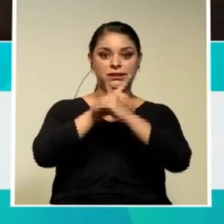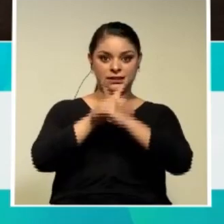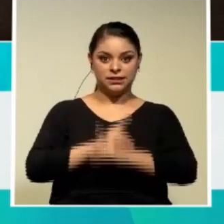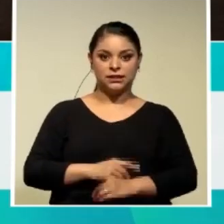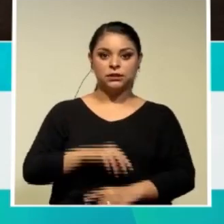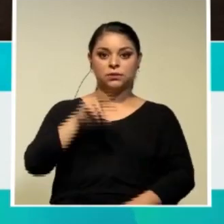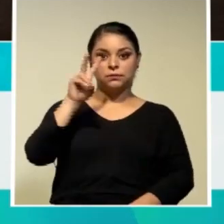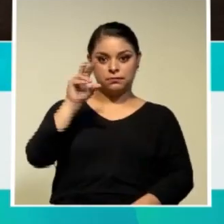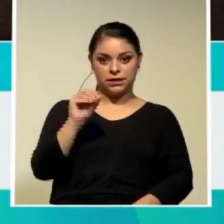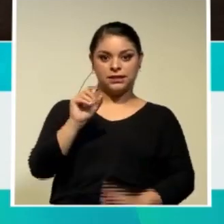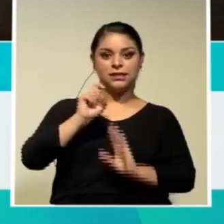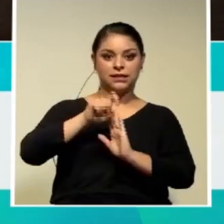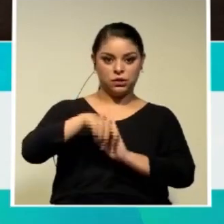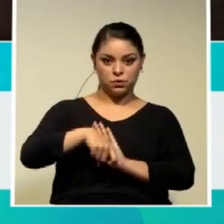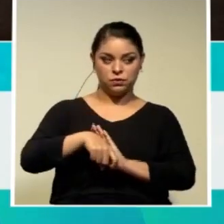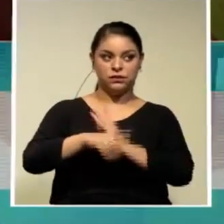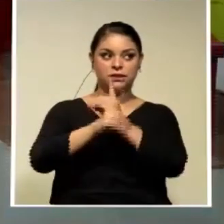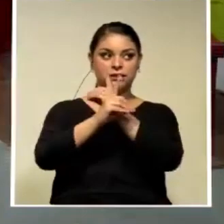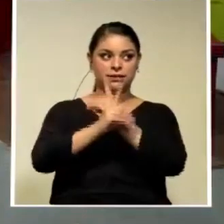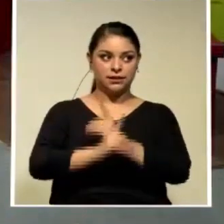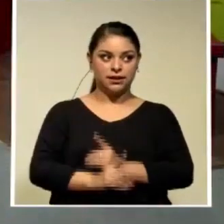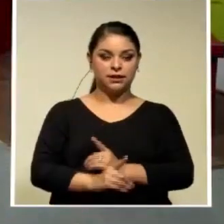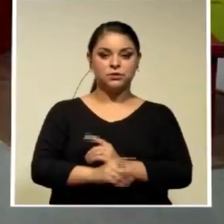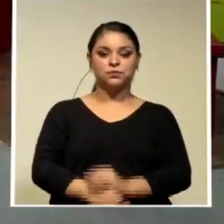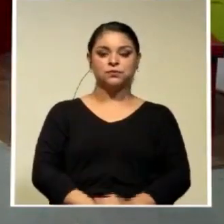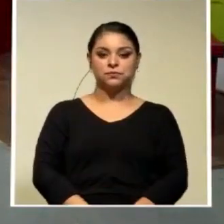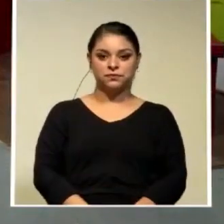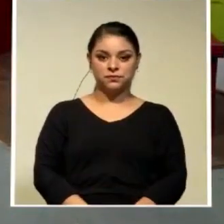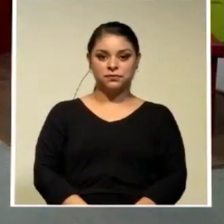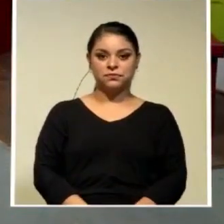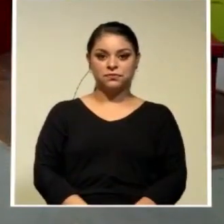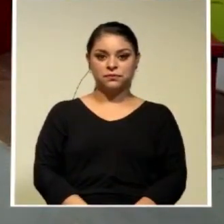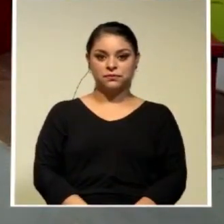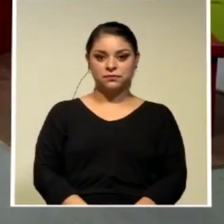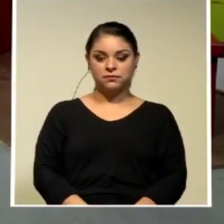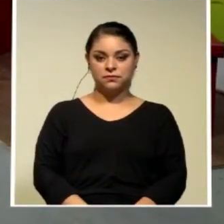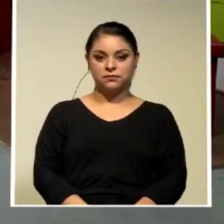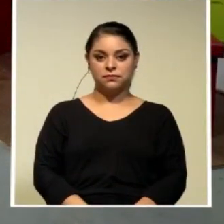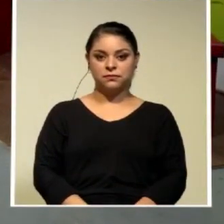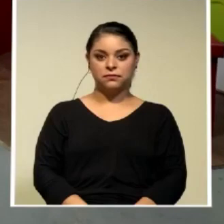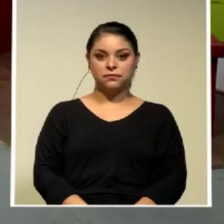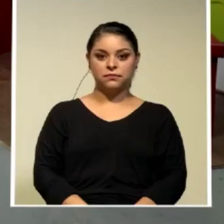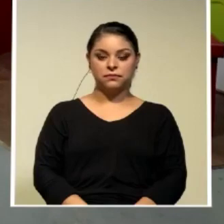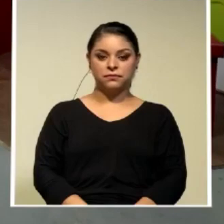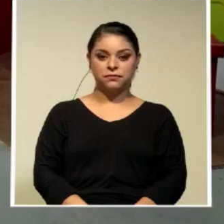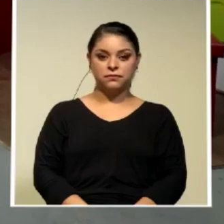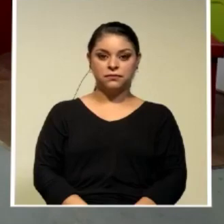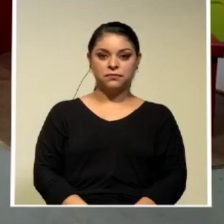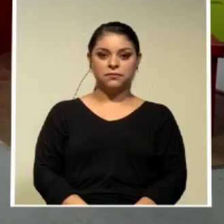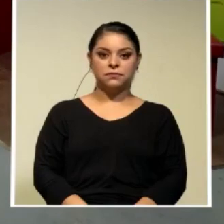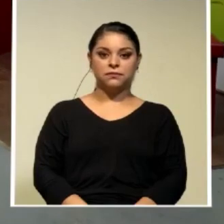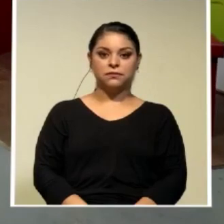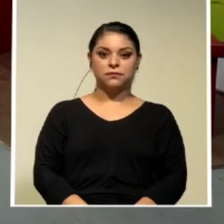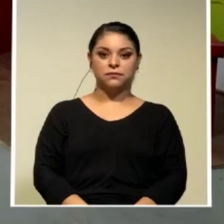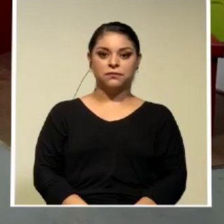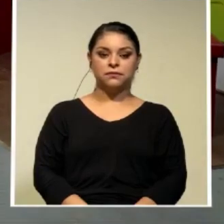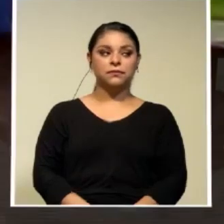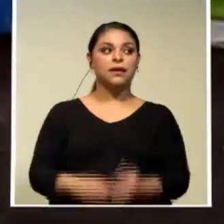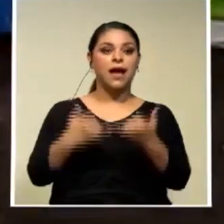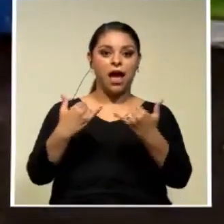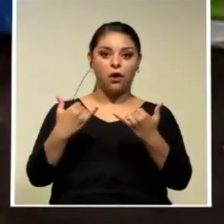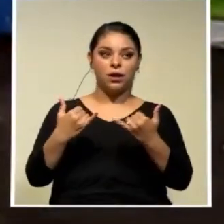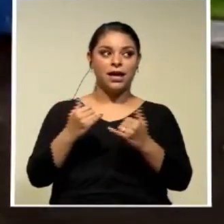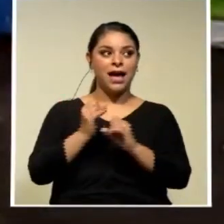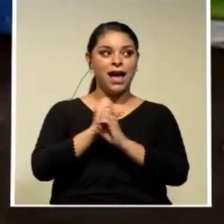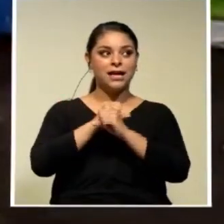descanso, en pausa. Descanso. Descanso. Ahora, voy a estirar. Es lo más parecido, como si fuera una grada, Vamos a hacer así. Gabriel, el profe adelante. Gabriel y los niños